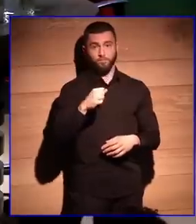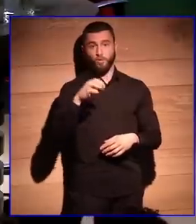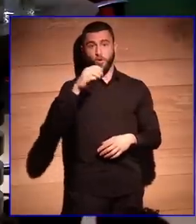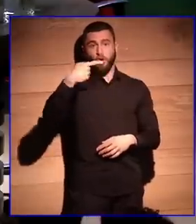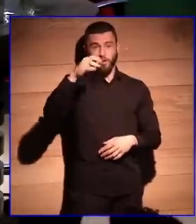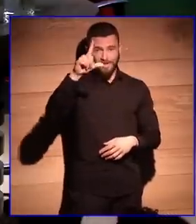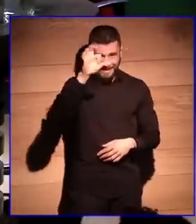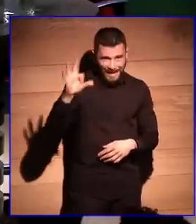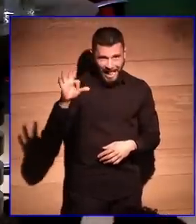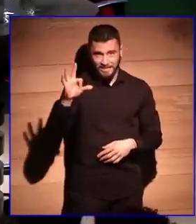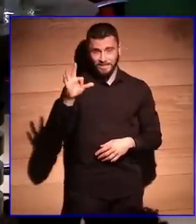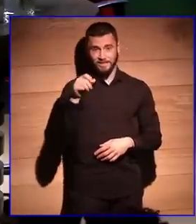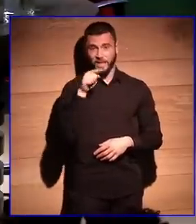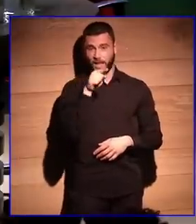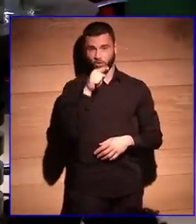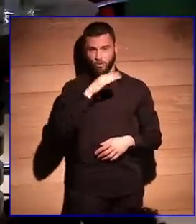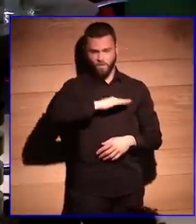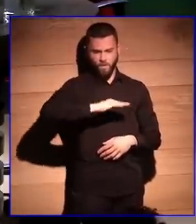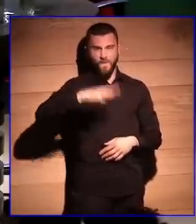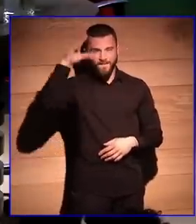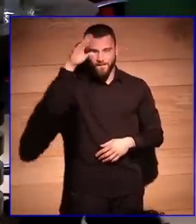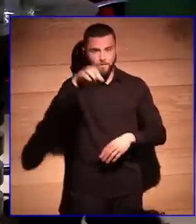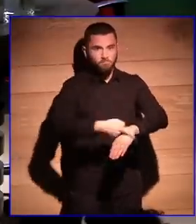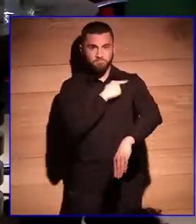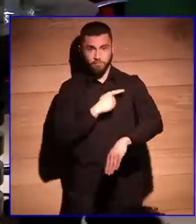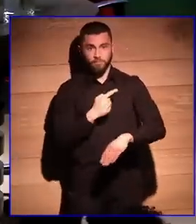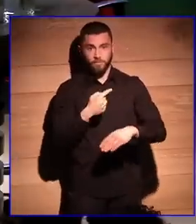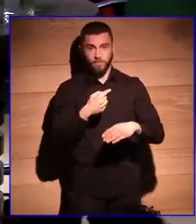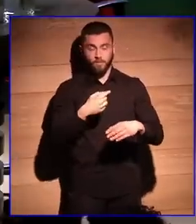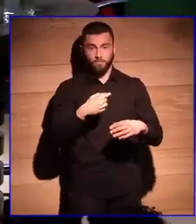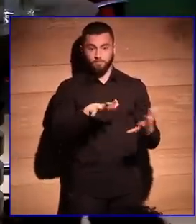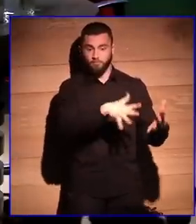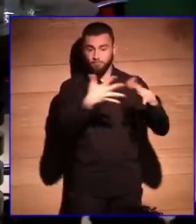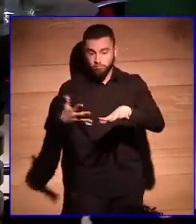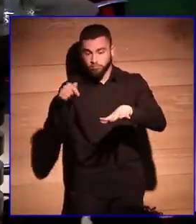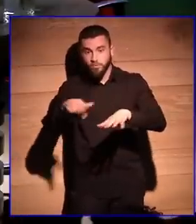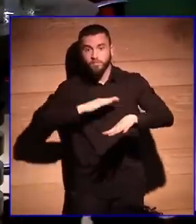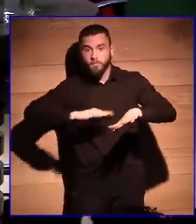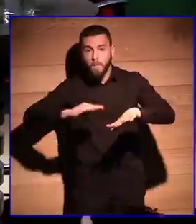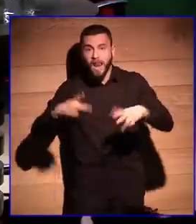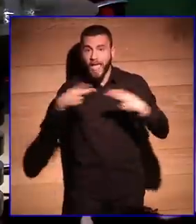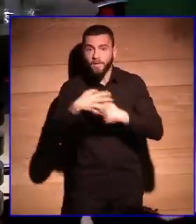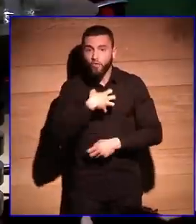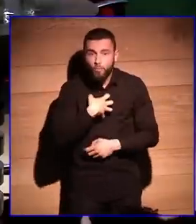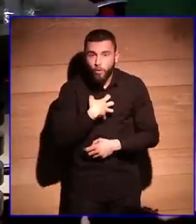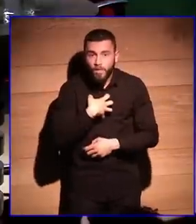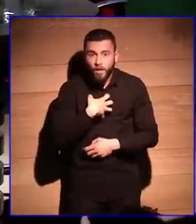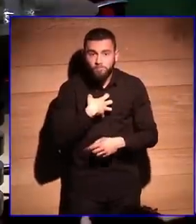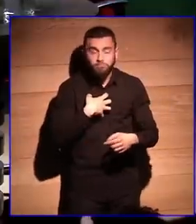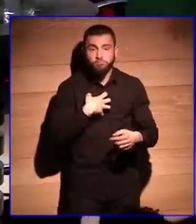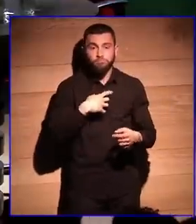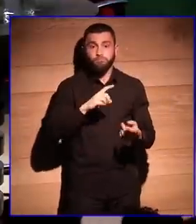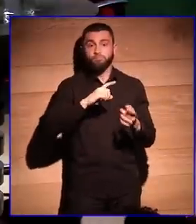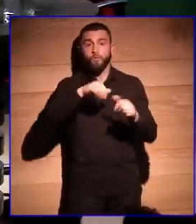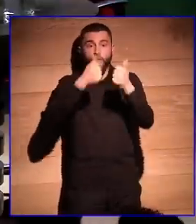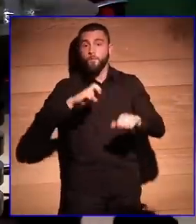estoy pensando en ese tipo de villanos. Inevitablemente. Que son excesivamente inteligentes, inevitablemente acabas en el mal. Inevitablemente. No se puede ser de otra forma.